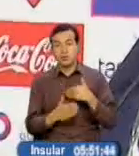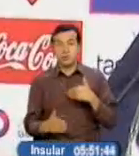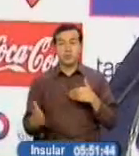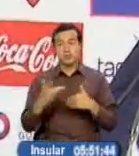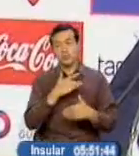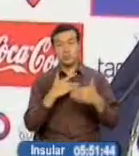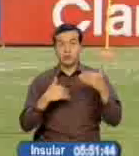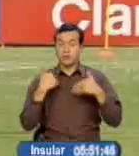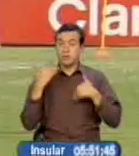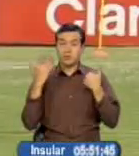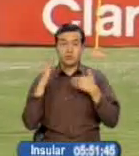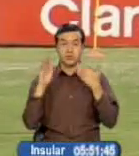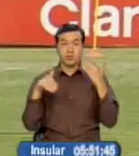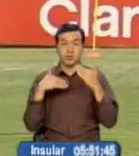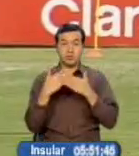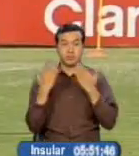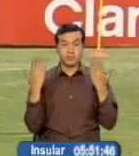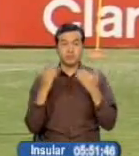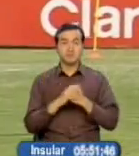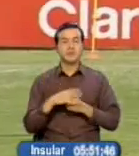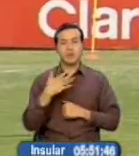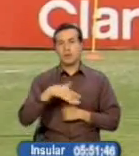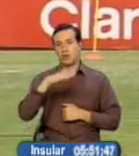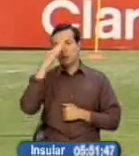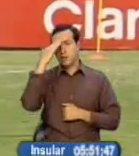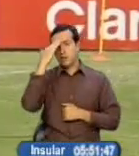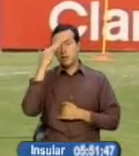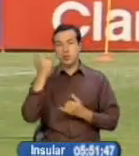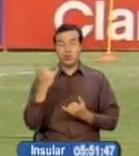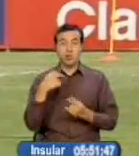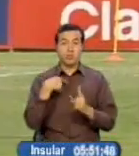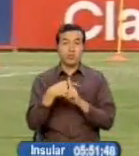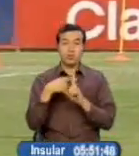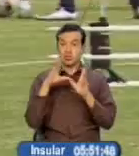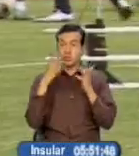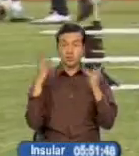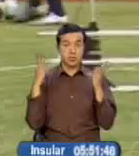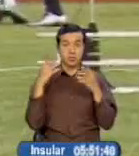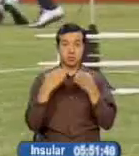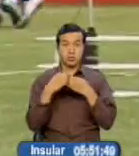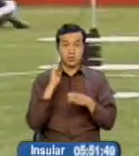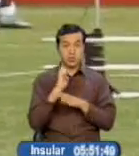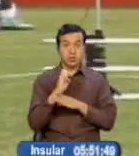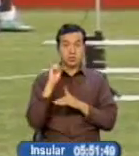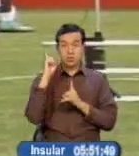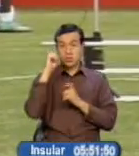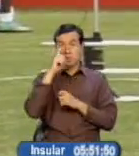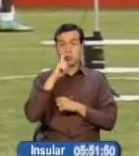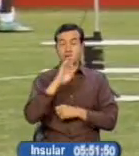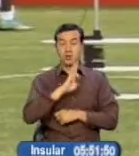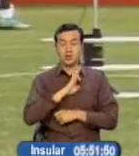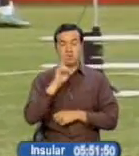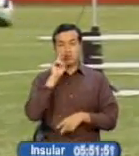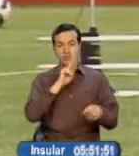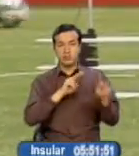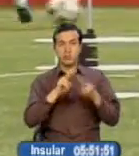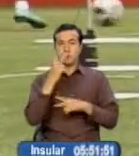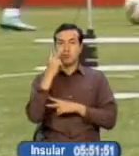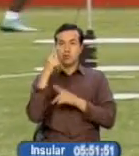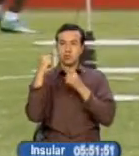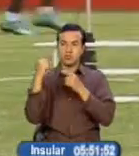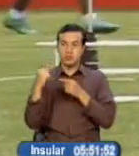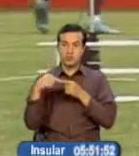alegría para todo el pueblo, ¿no? Sin embargo, y conscientes de que no es un momento positivo el que atraviesa Ecuador, el seleccionador analiza los dos